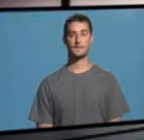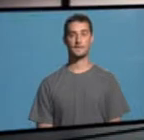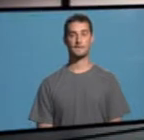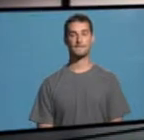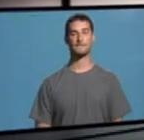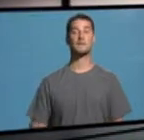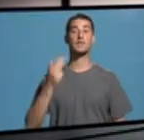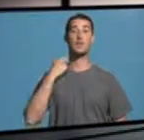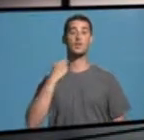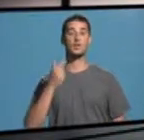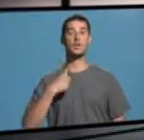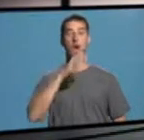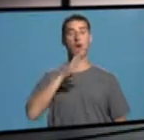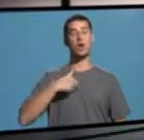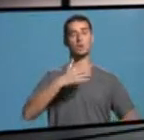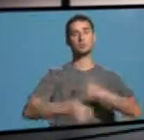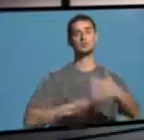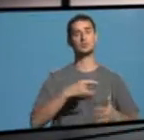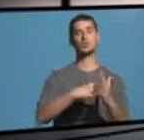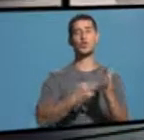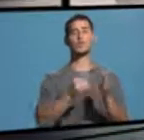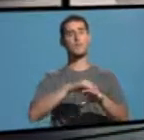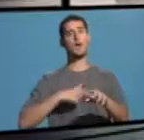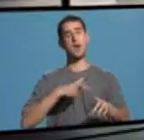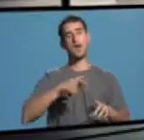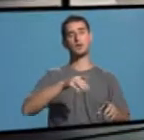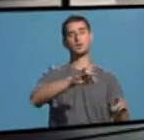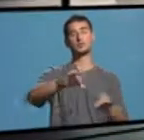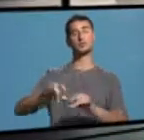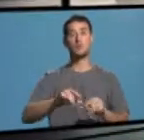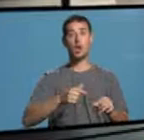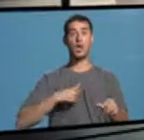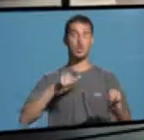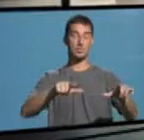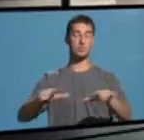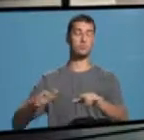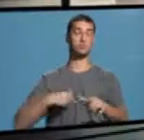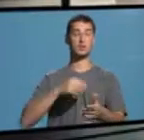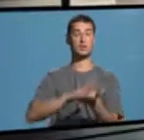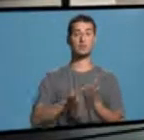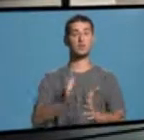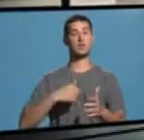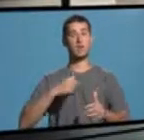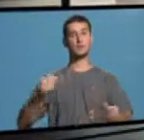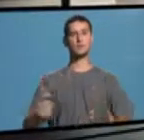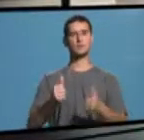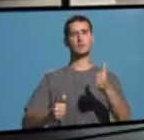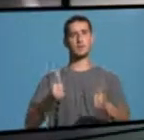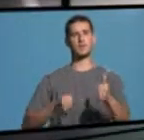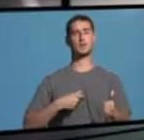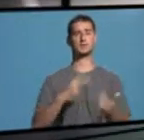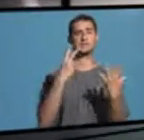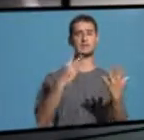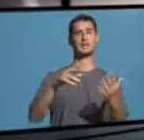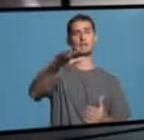A Deputación está a poñer en marcha mecanismos para facer máis competitivo o solo industrial dos 7 polígonos que nos últimos 3 anos está a